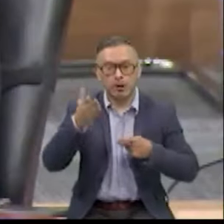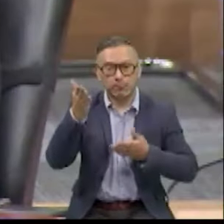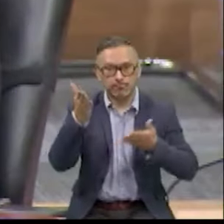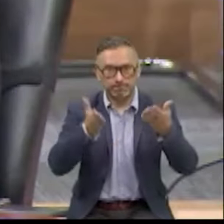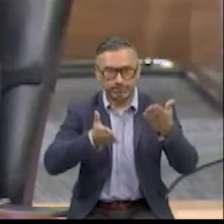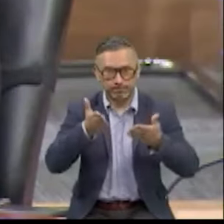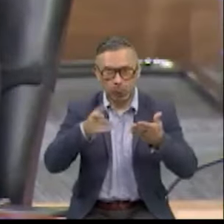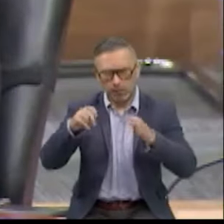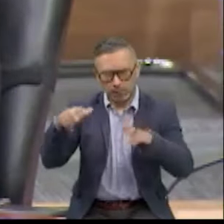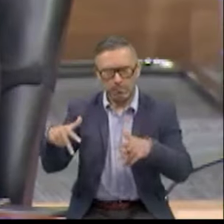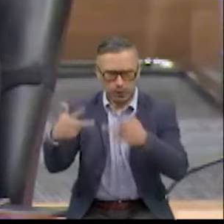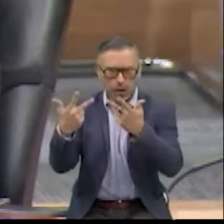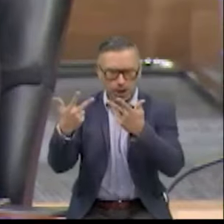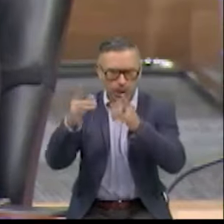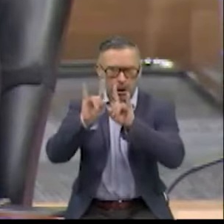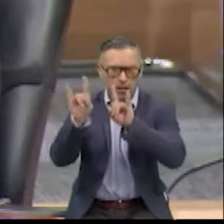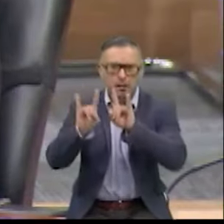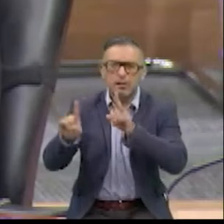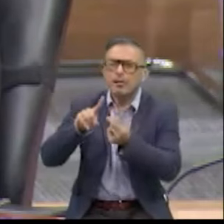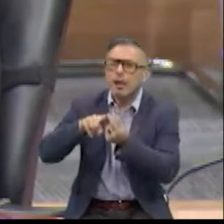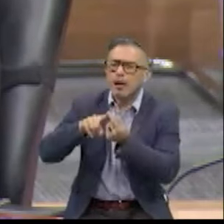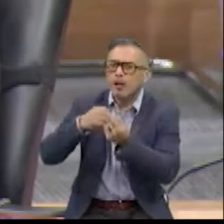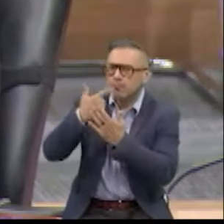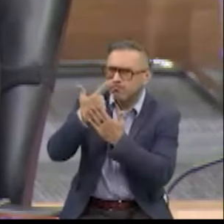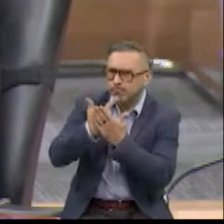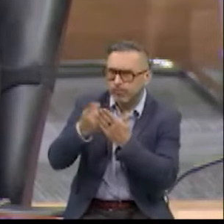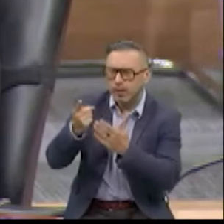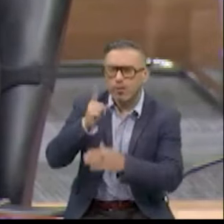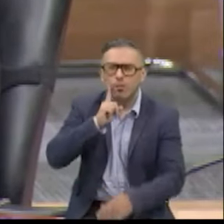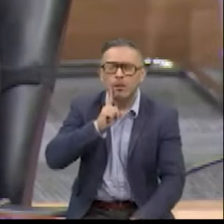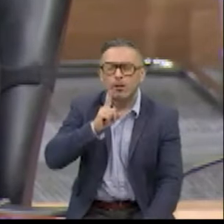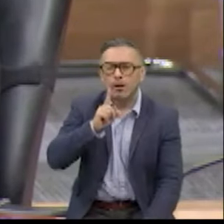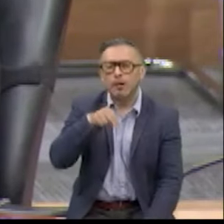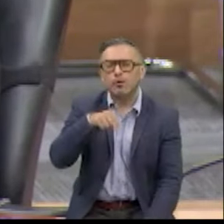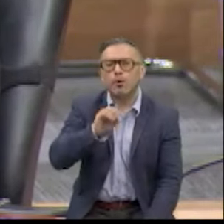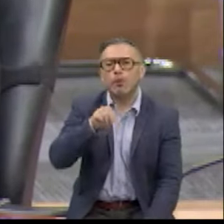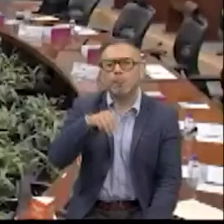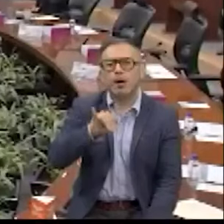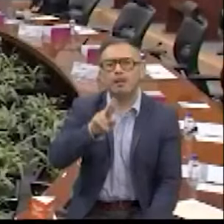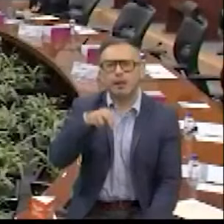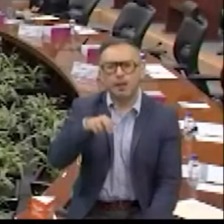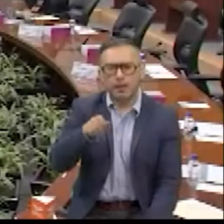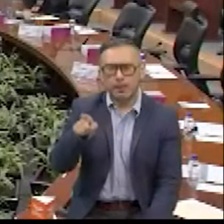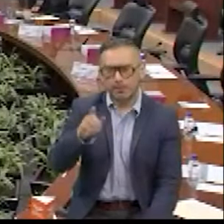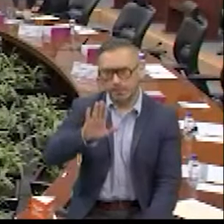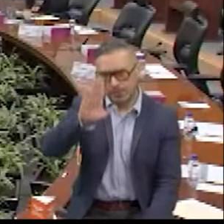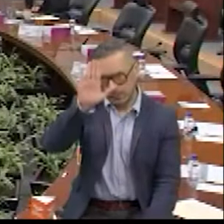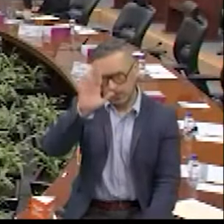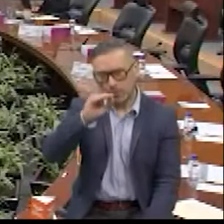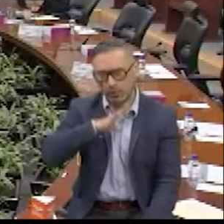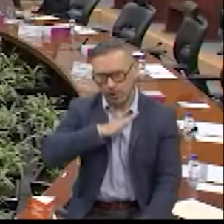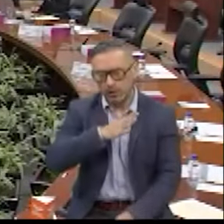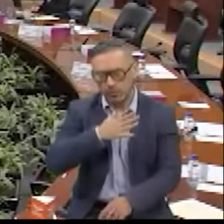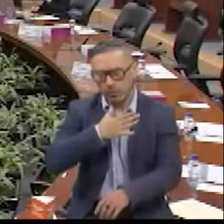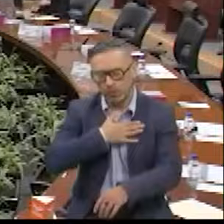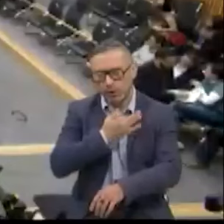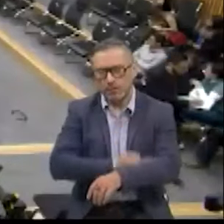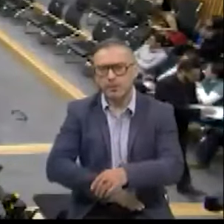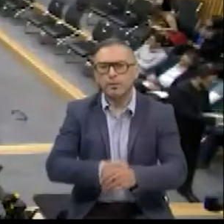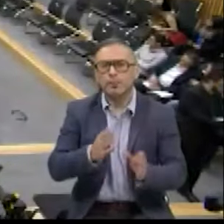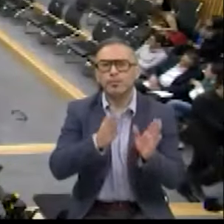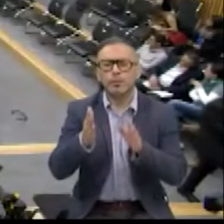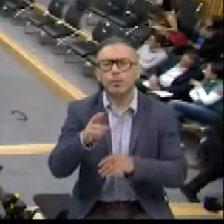tener pues muchísimas más precauciones que en otros, ¿no? No solamente para nuestro personal en campo, y ya... El caso